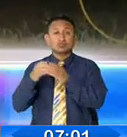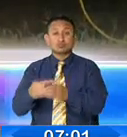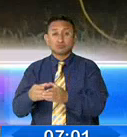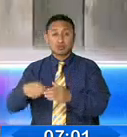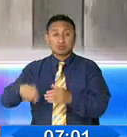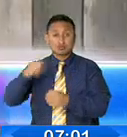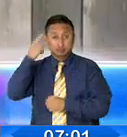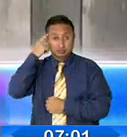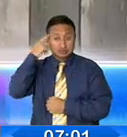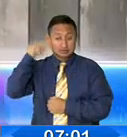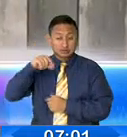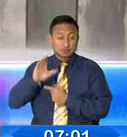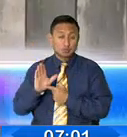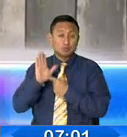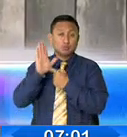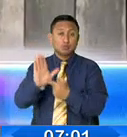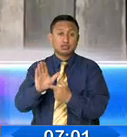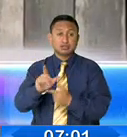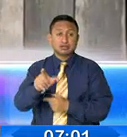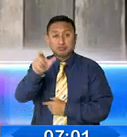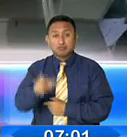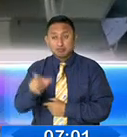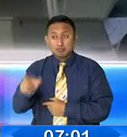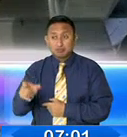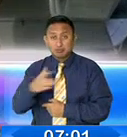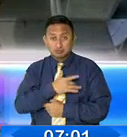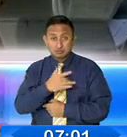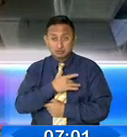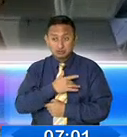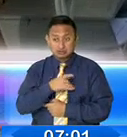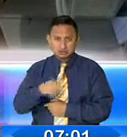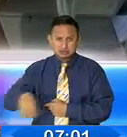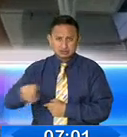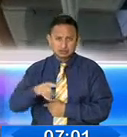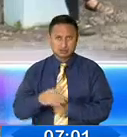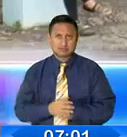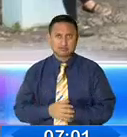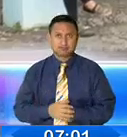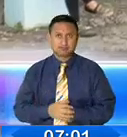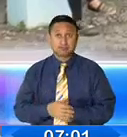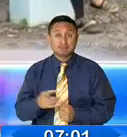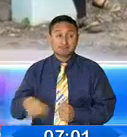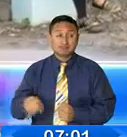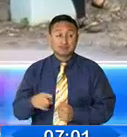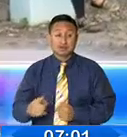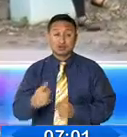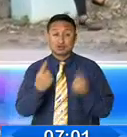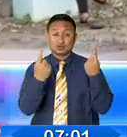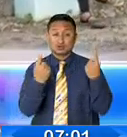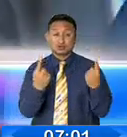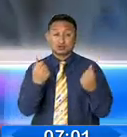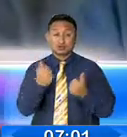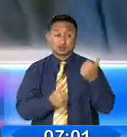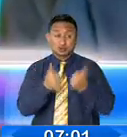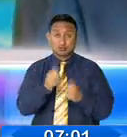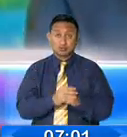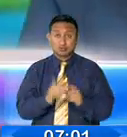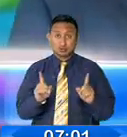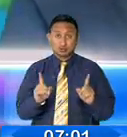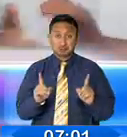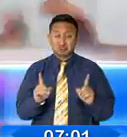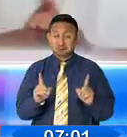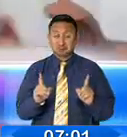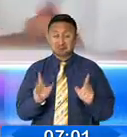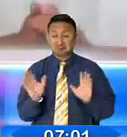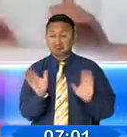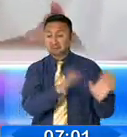que refleja el sentir de una gran parte de la ciudadanía que no se sintió identificada con ninguno de los dos